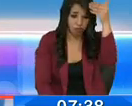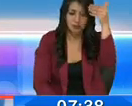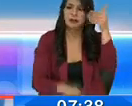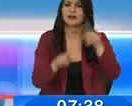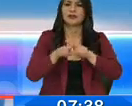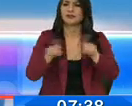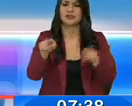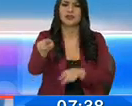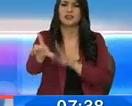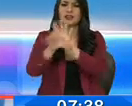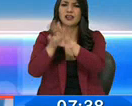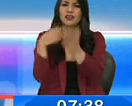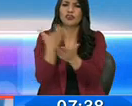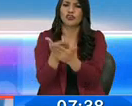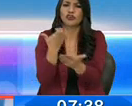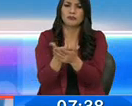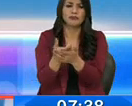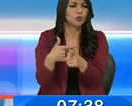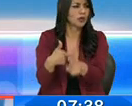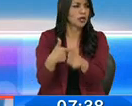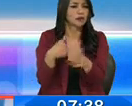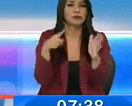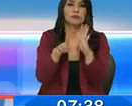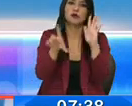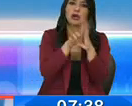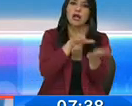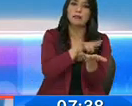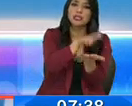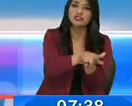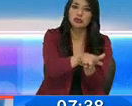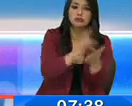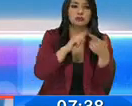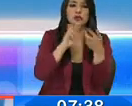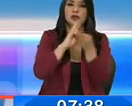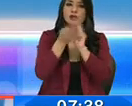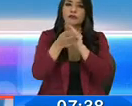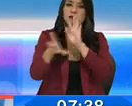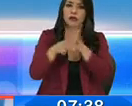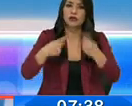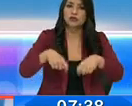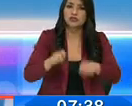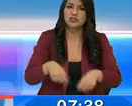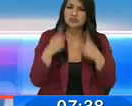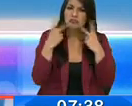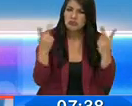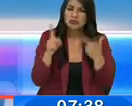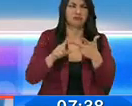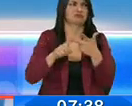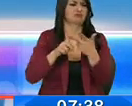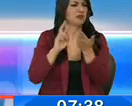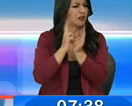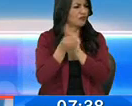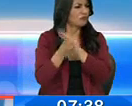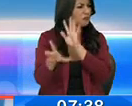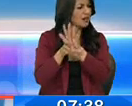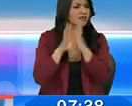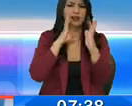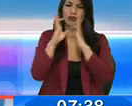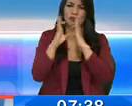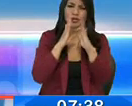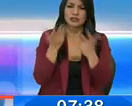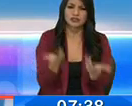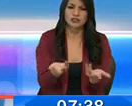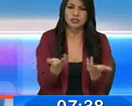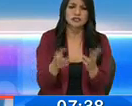que ver, como es una reforma a la ley de aviación civil, una reforma a la ley de contratación pública, una reforma a la ley de telecomunicaciones,